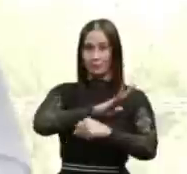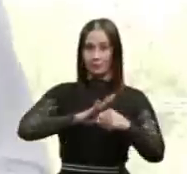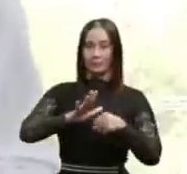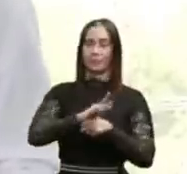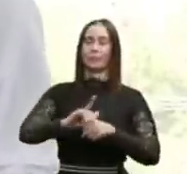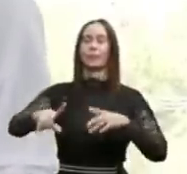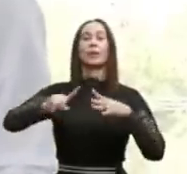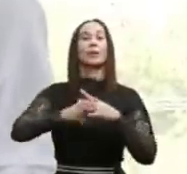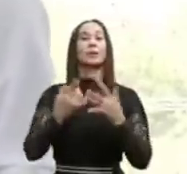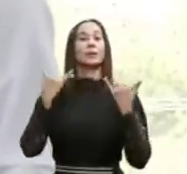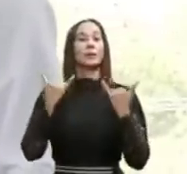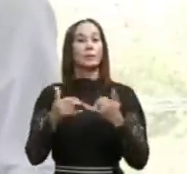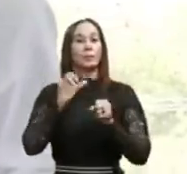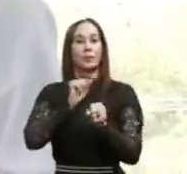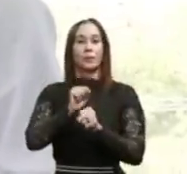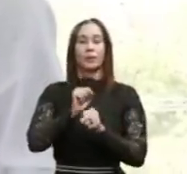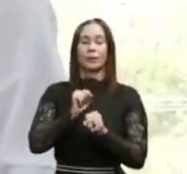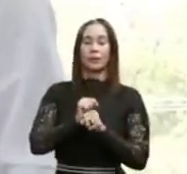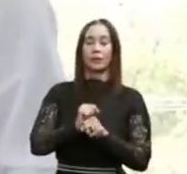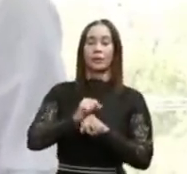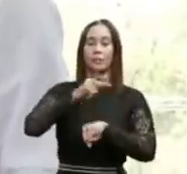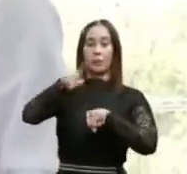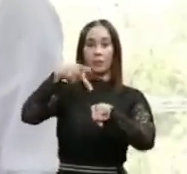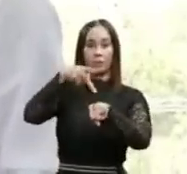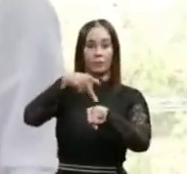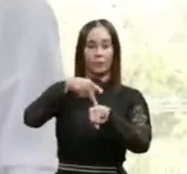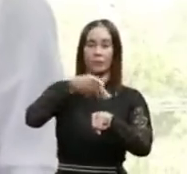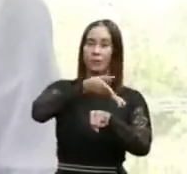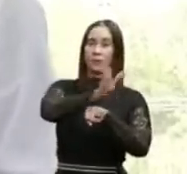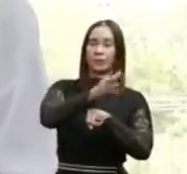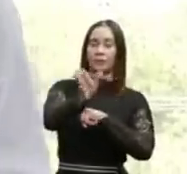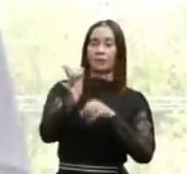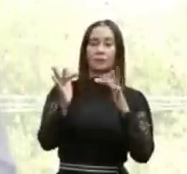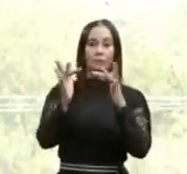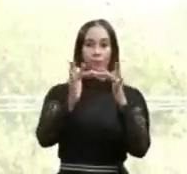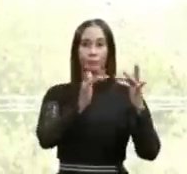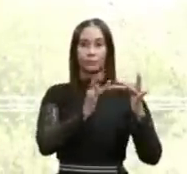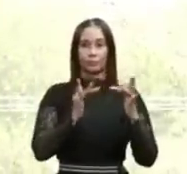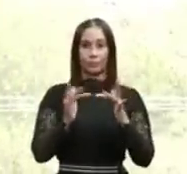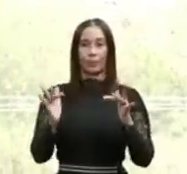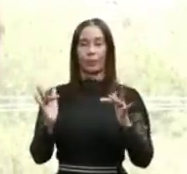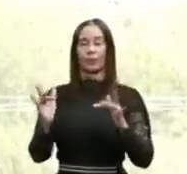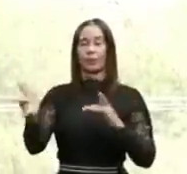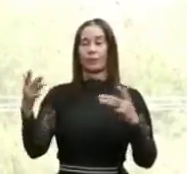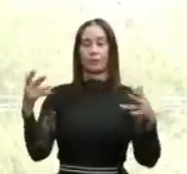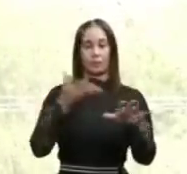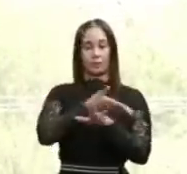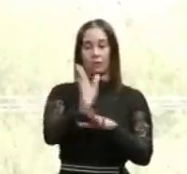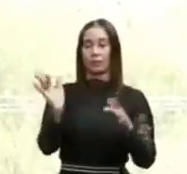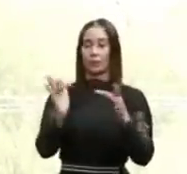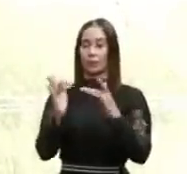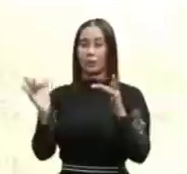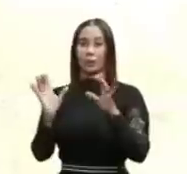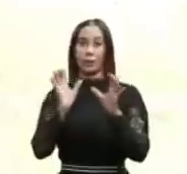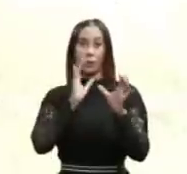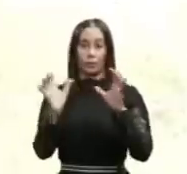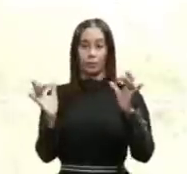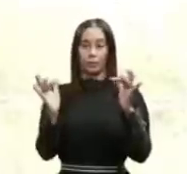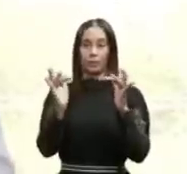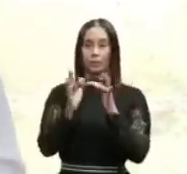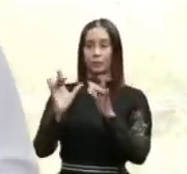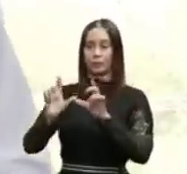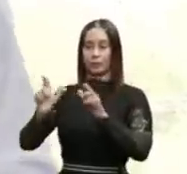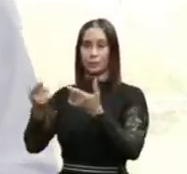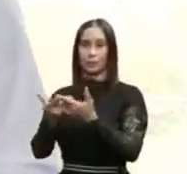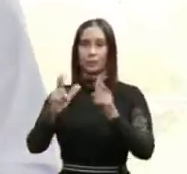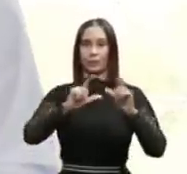empezando a hacerlo por las arterias, por las vías de comunicación, para comunicar de manera eficiente a lo largo